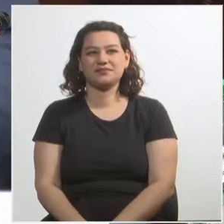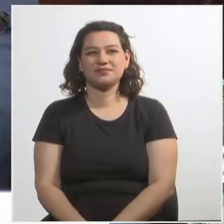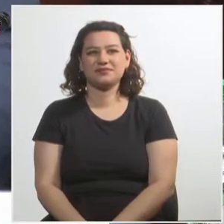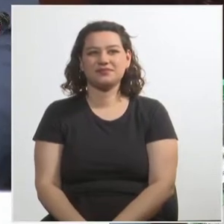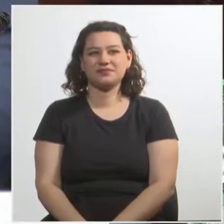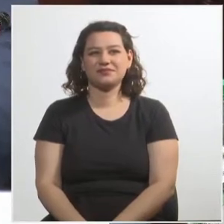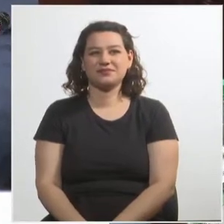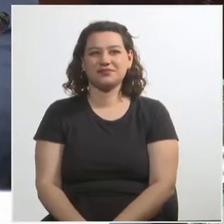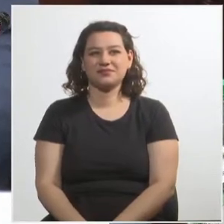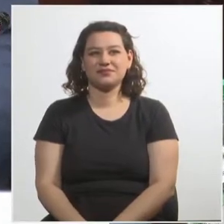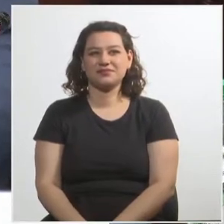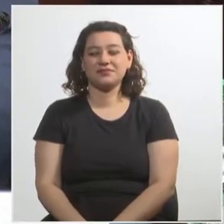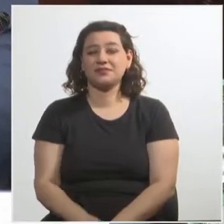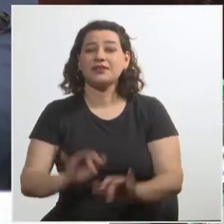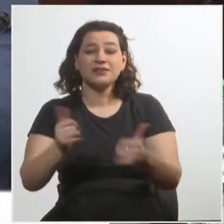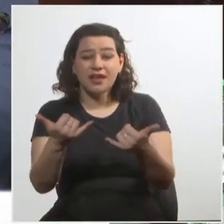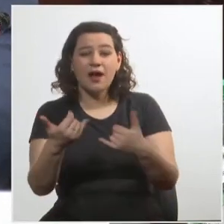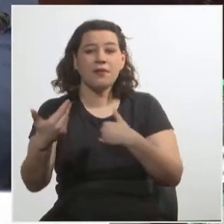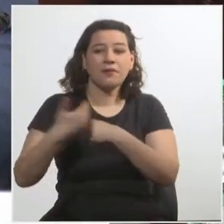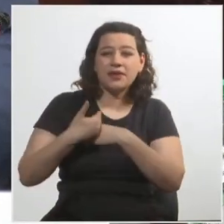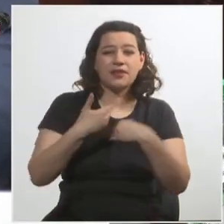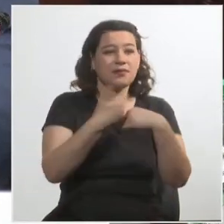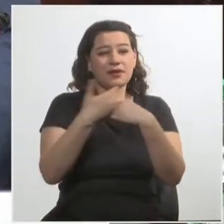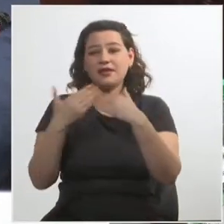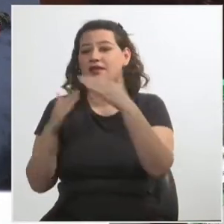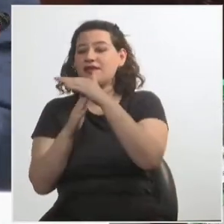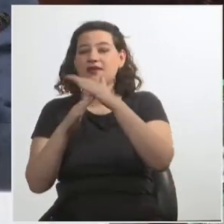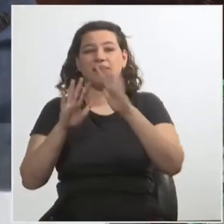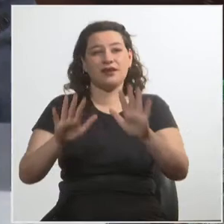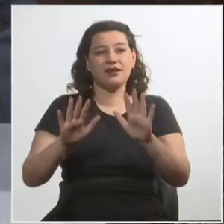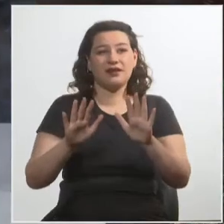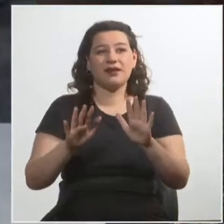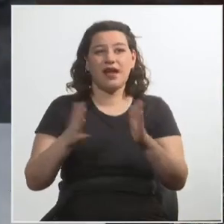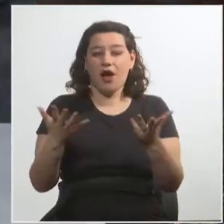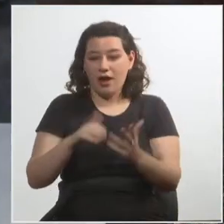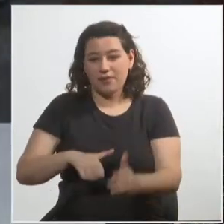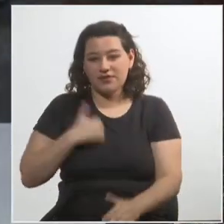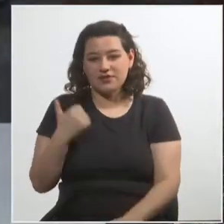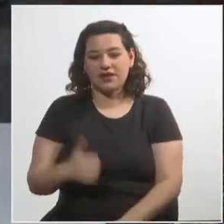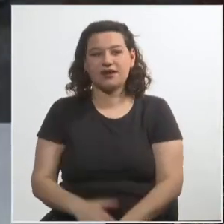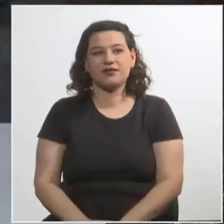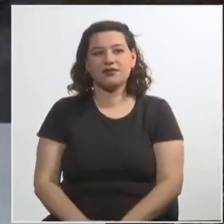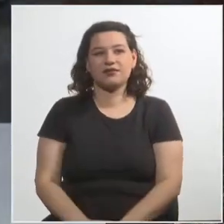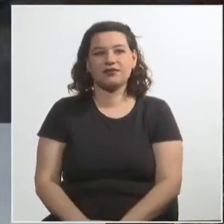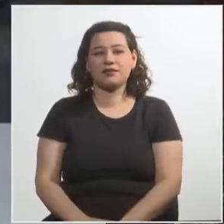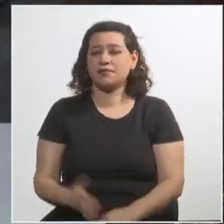no porque ya me están pidiendo un cuarto intermedio habla ahora